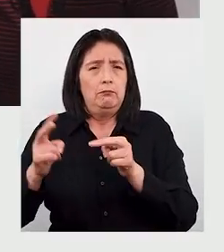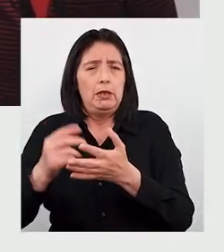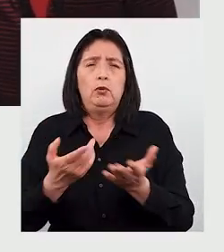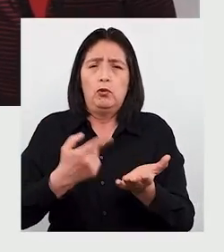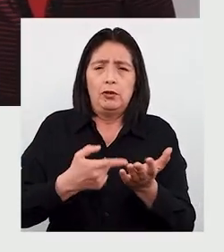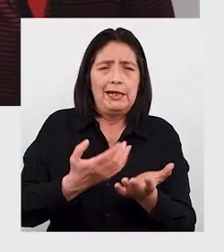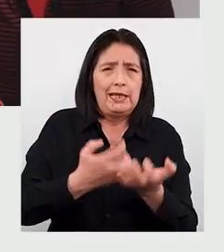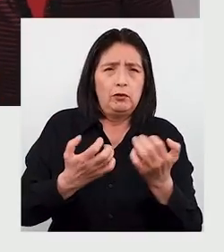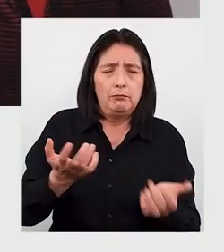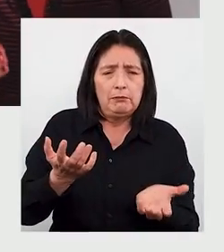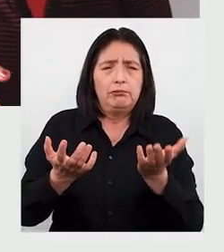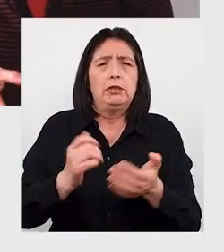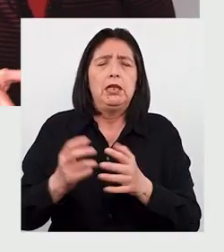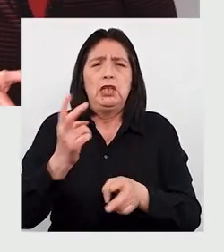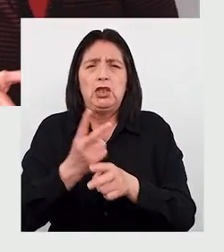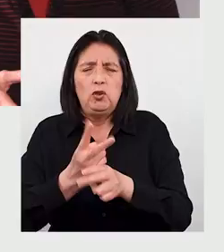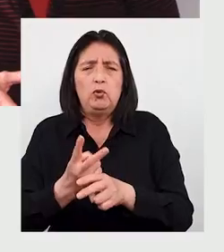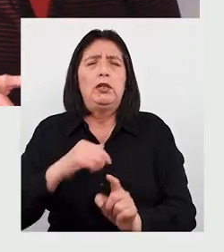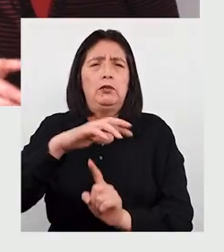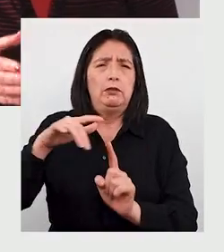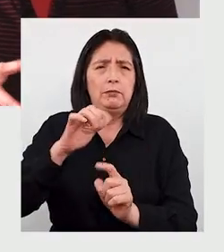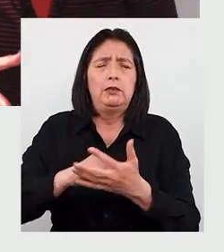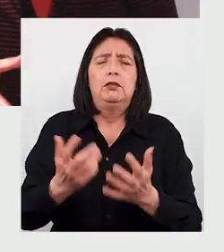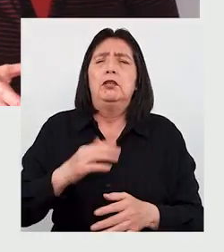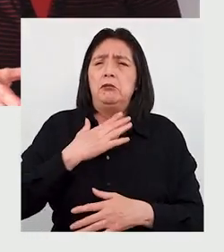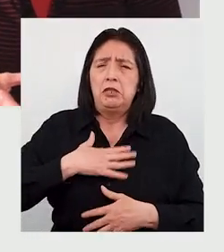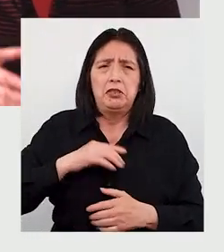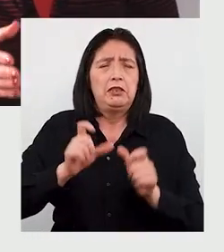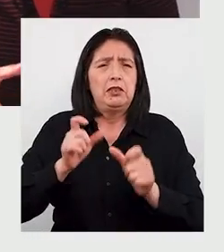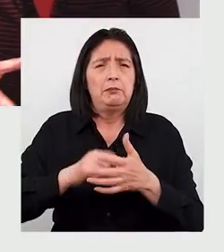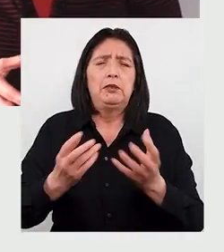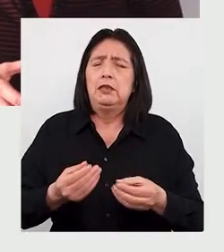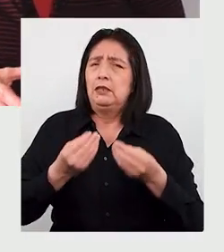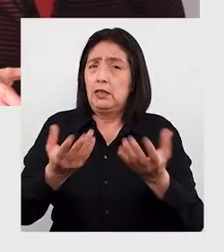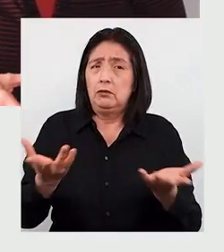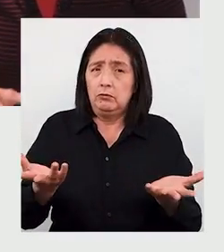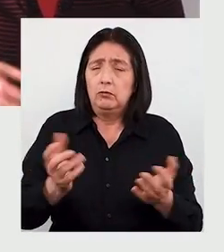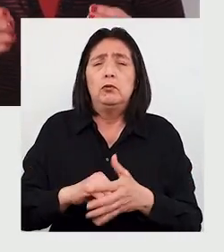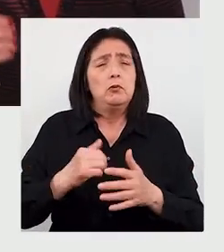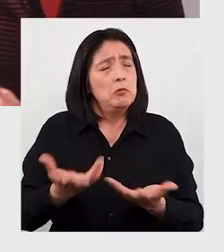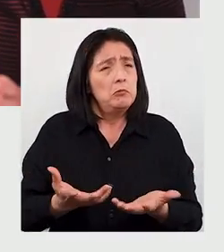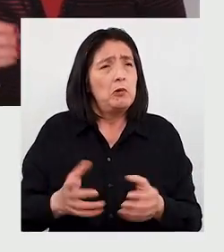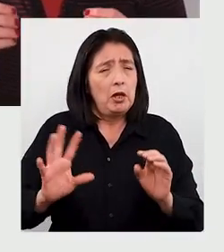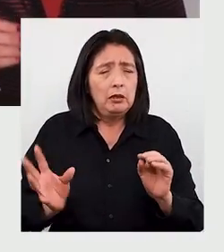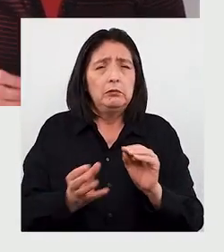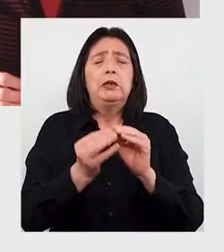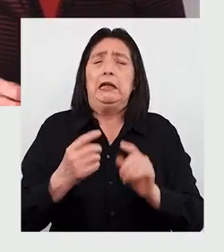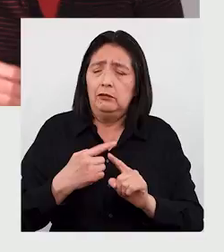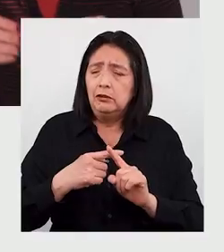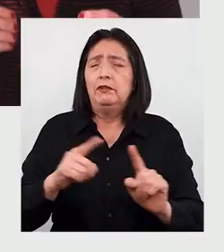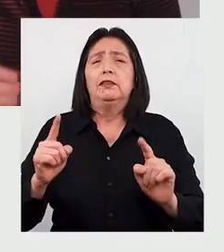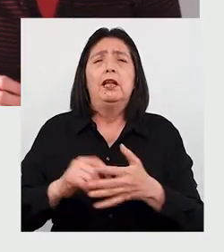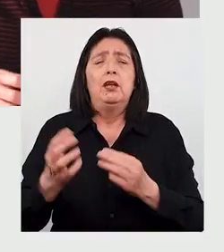el crecimiento económico, el cuidado del medio ambiente y bienestar social, generando de esta manera un atributo